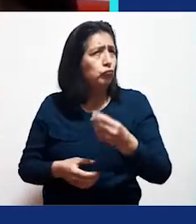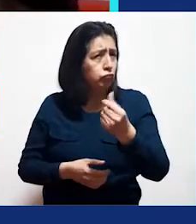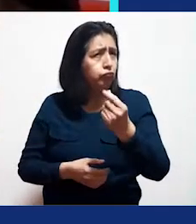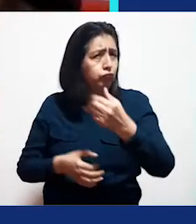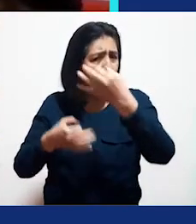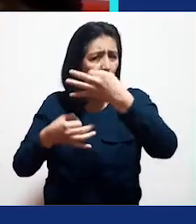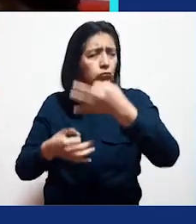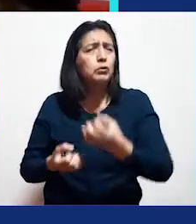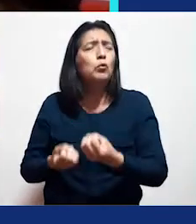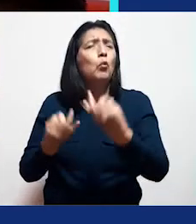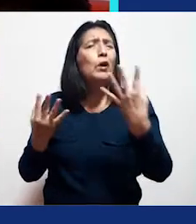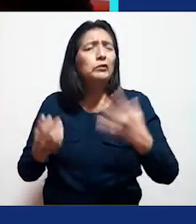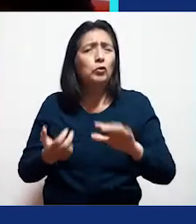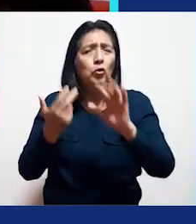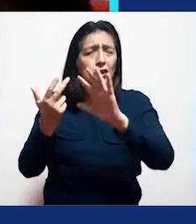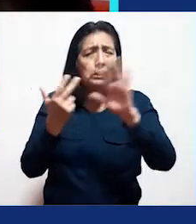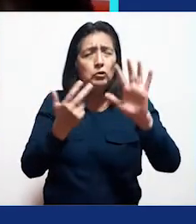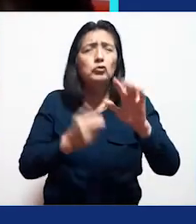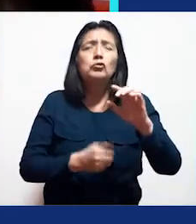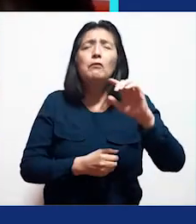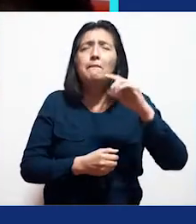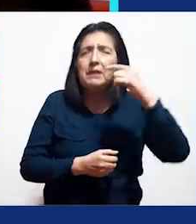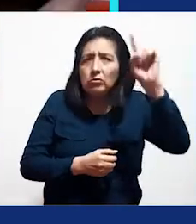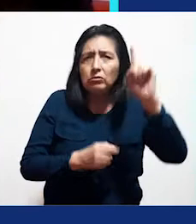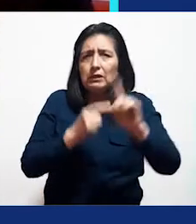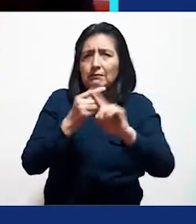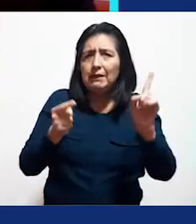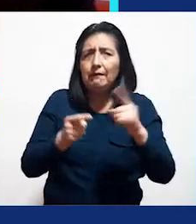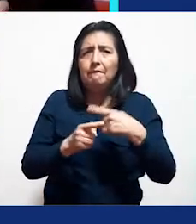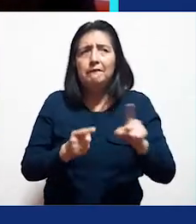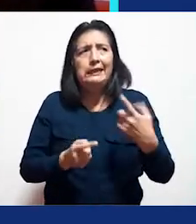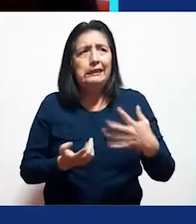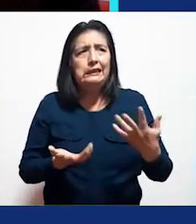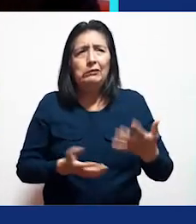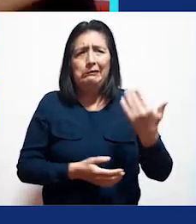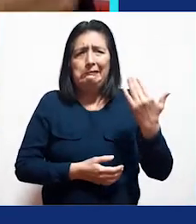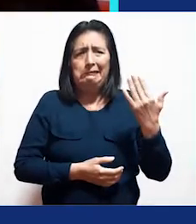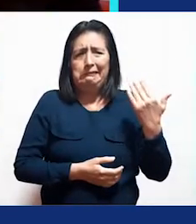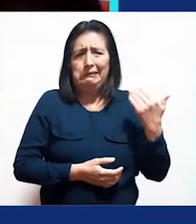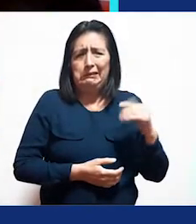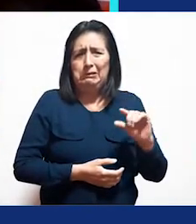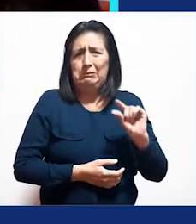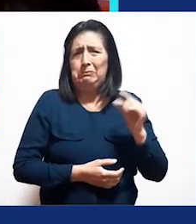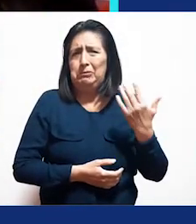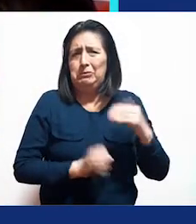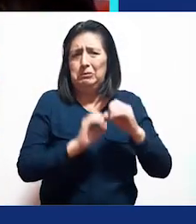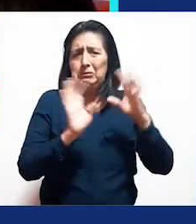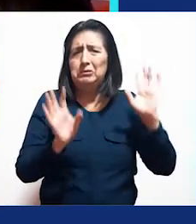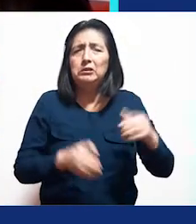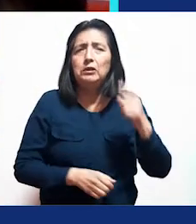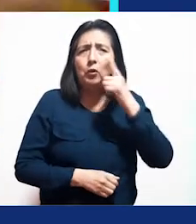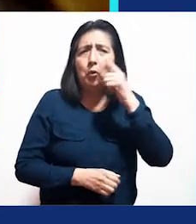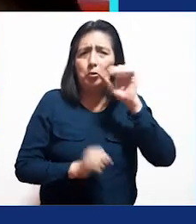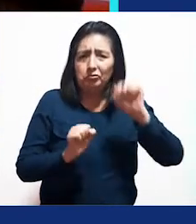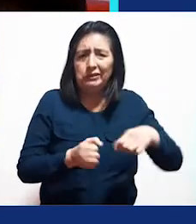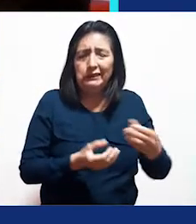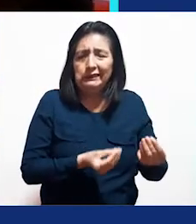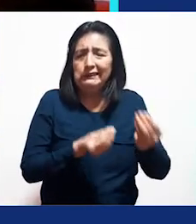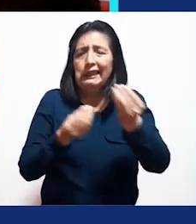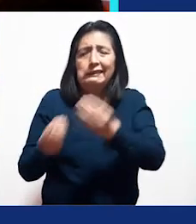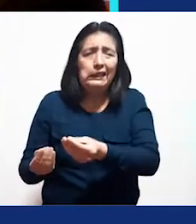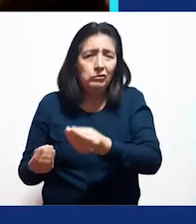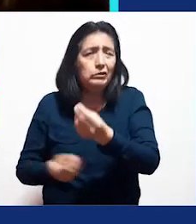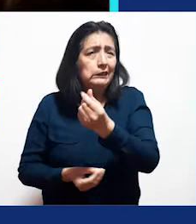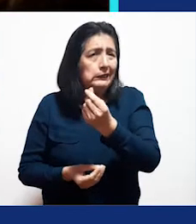de 88,5 millones. Sin embargo, recién hace pocos días, en junio, se ha transferido